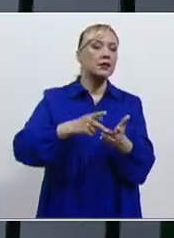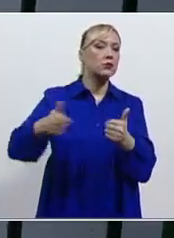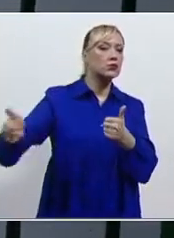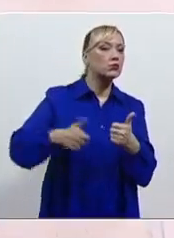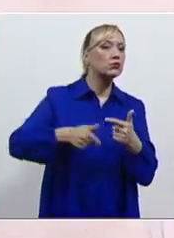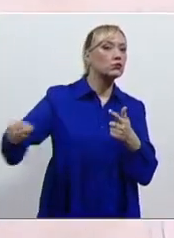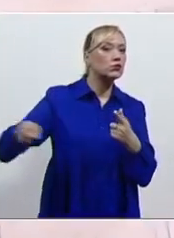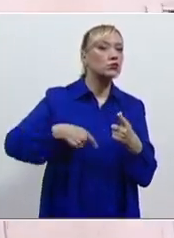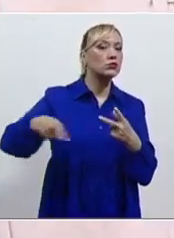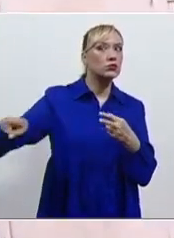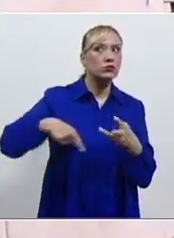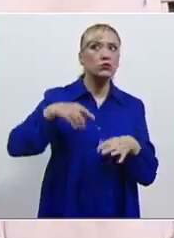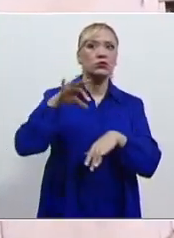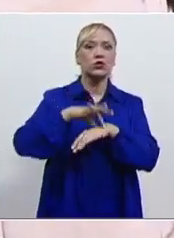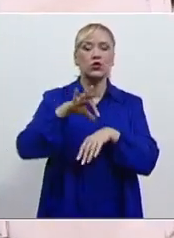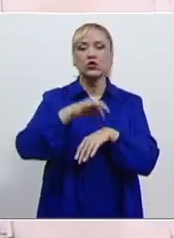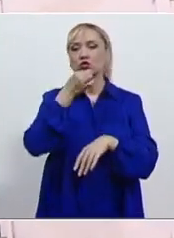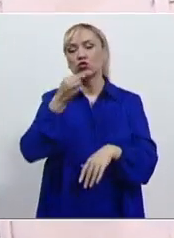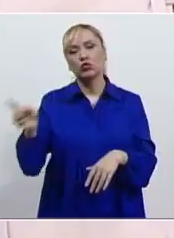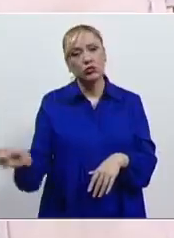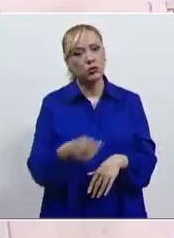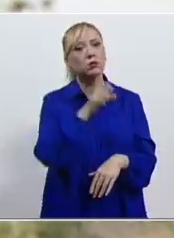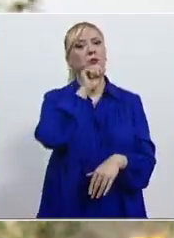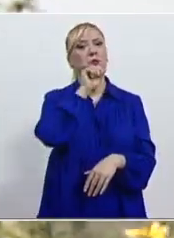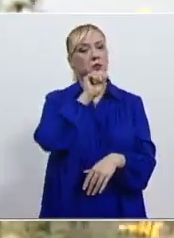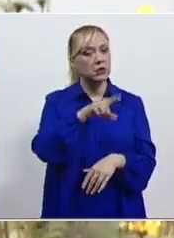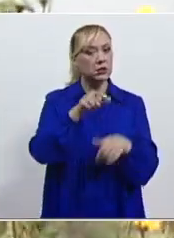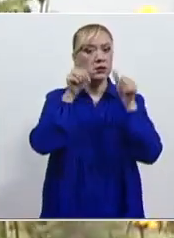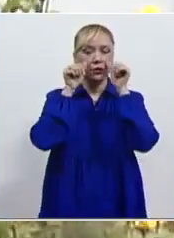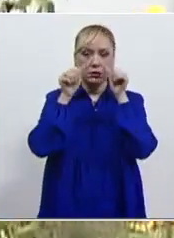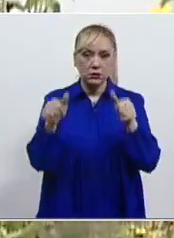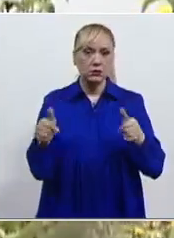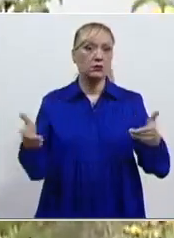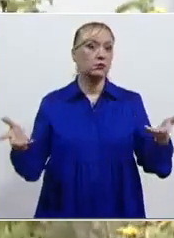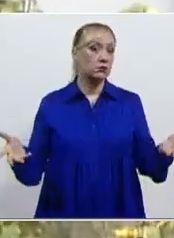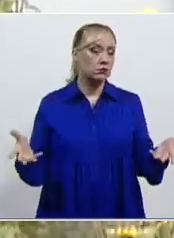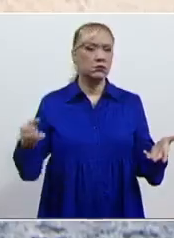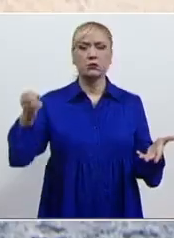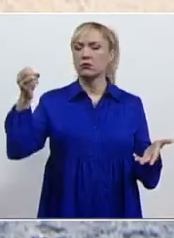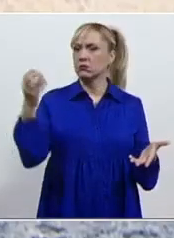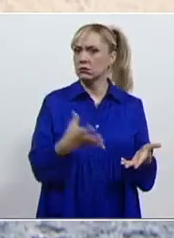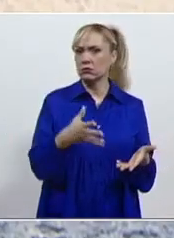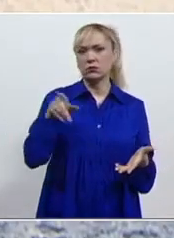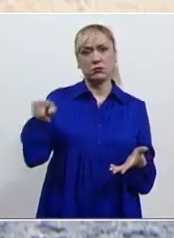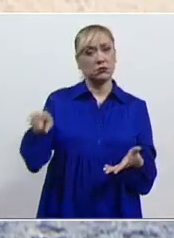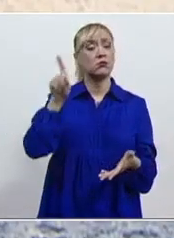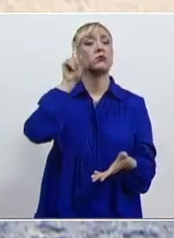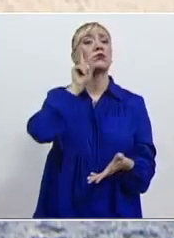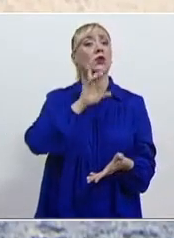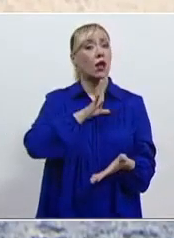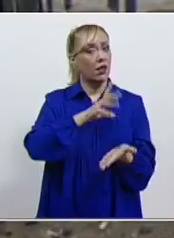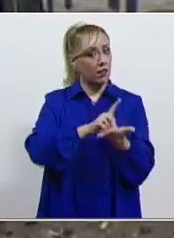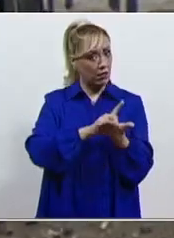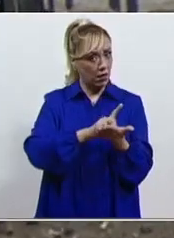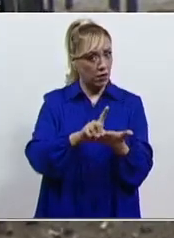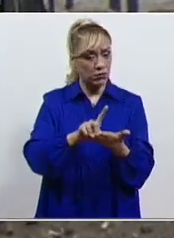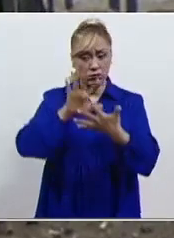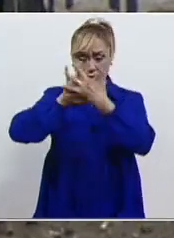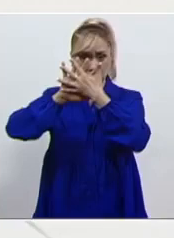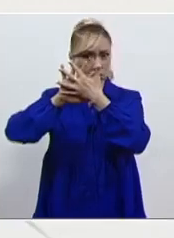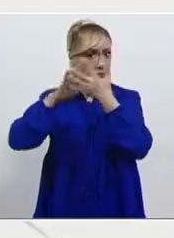y su hijo. En la sentencia precisan que, a pesar de la condición de la interna, tiene derecho a la salud, incluida la